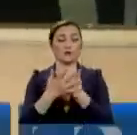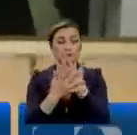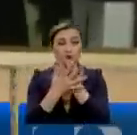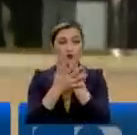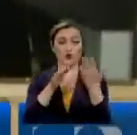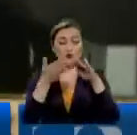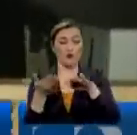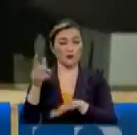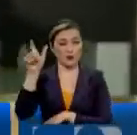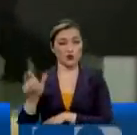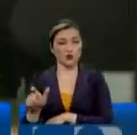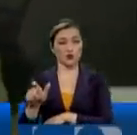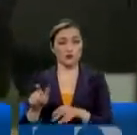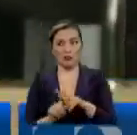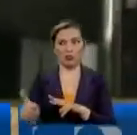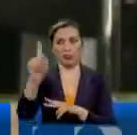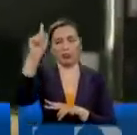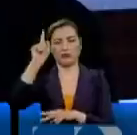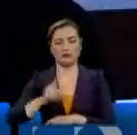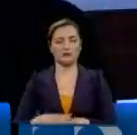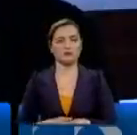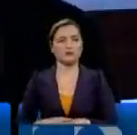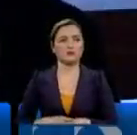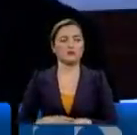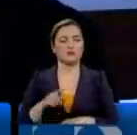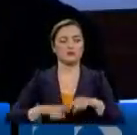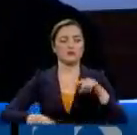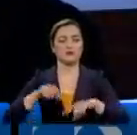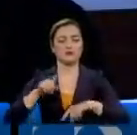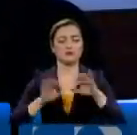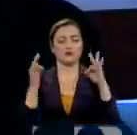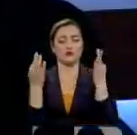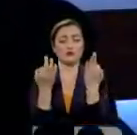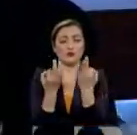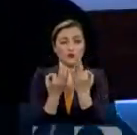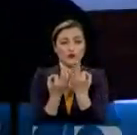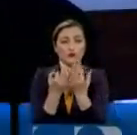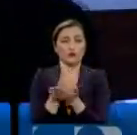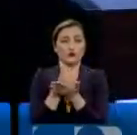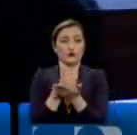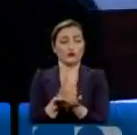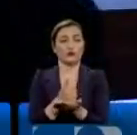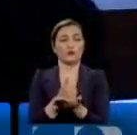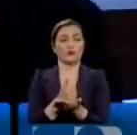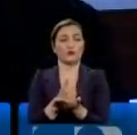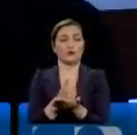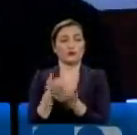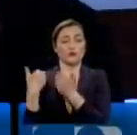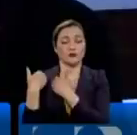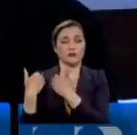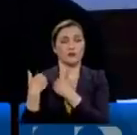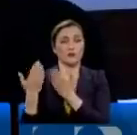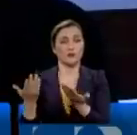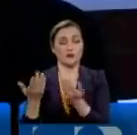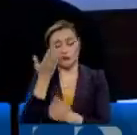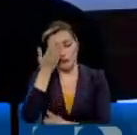por la muerte de Roberto, se desconoce su paradero. Los amigos, la familia que le está ayudando, o sea, se hagan responsables de